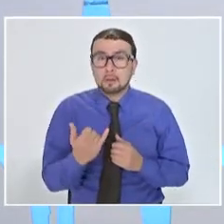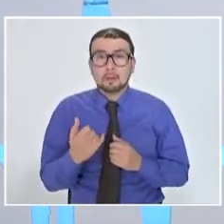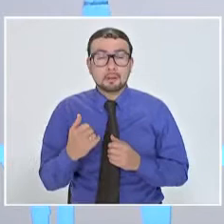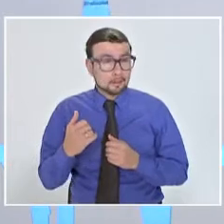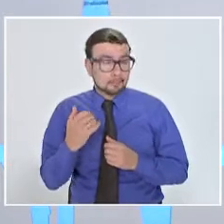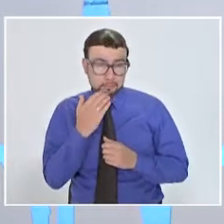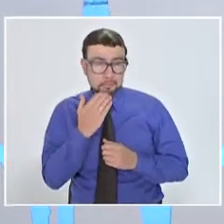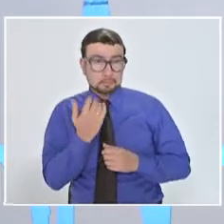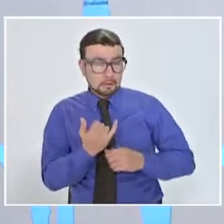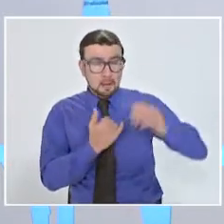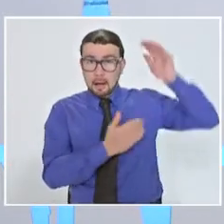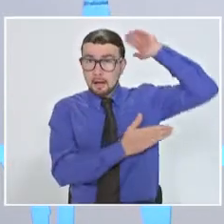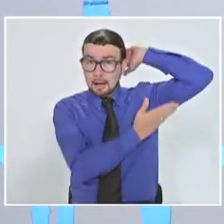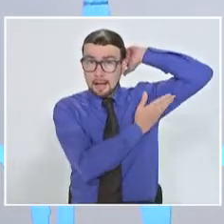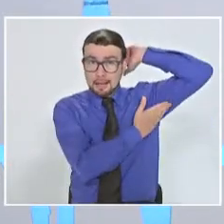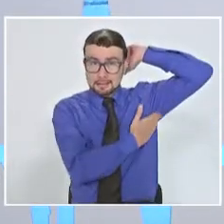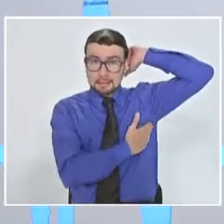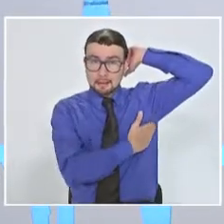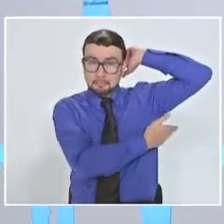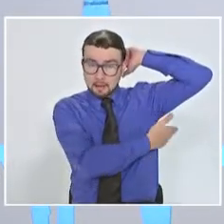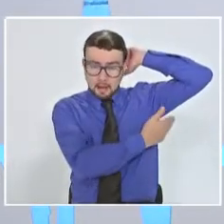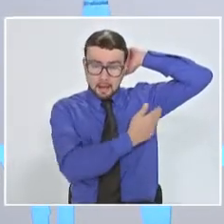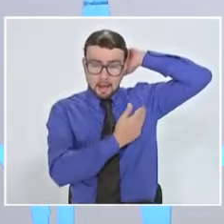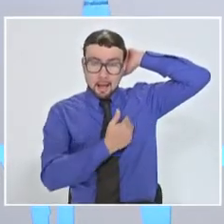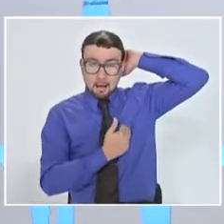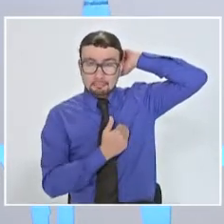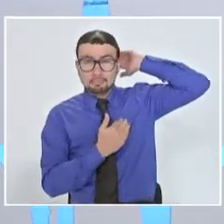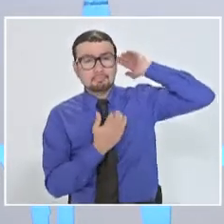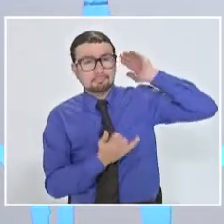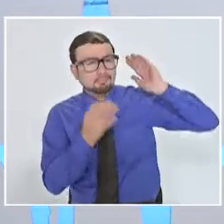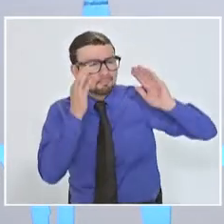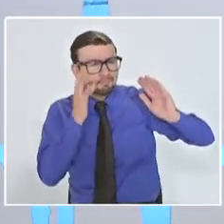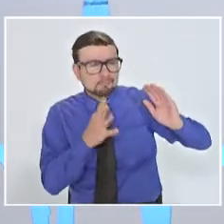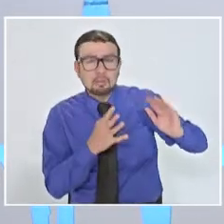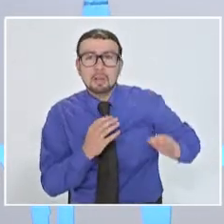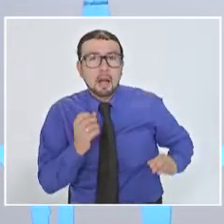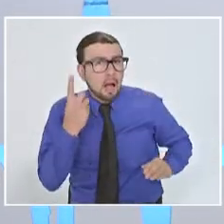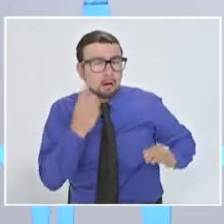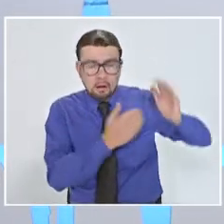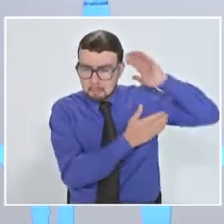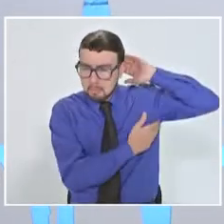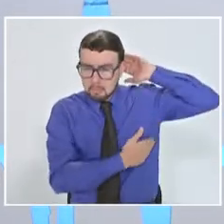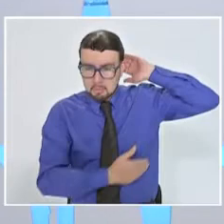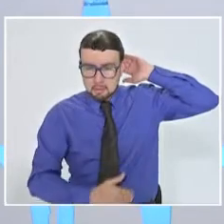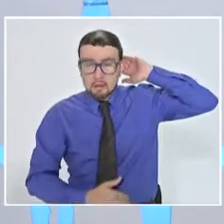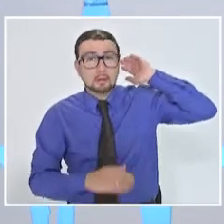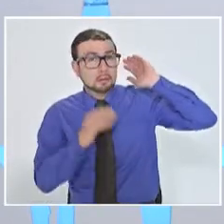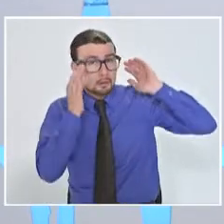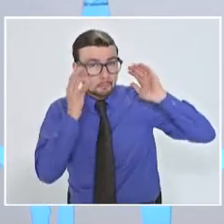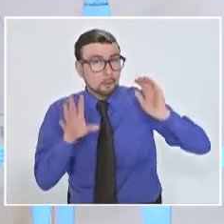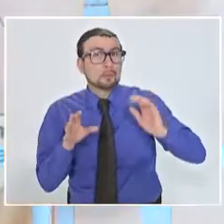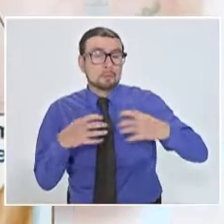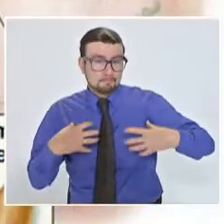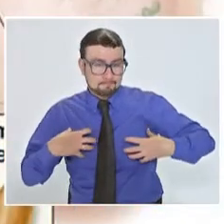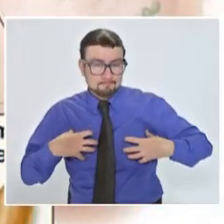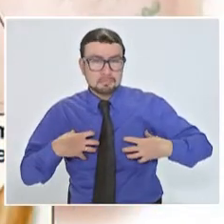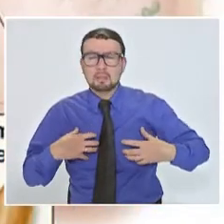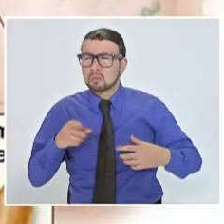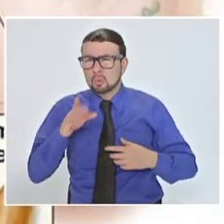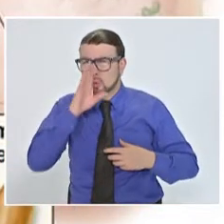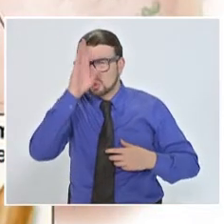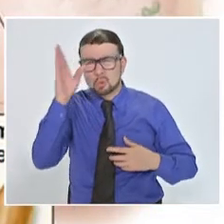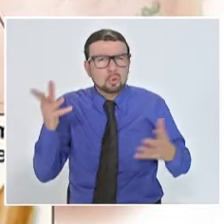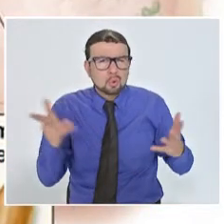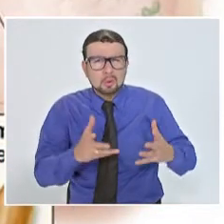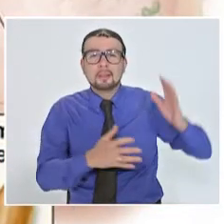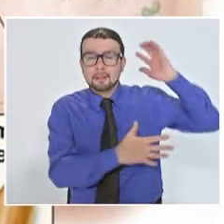la axila hasta la zona inguinal podríamos tener en algún momento glándulas mamarias. La más común se desarrolla a nivel